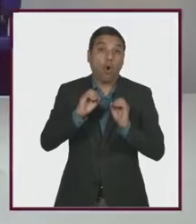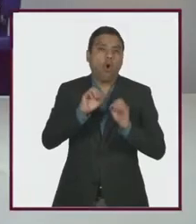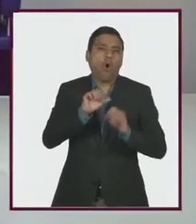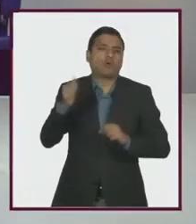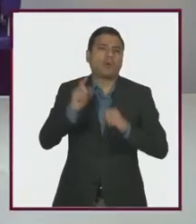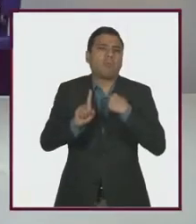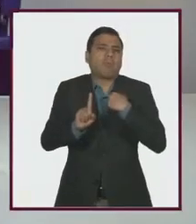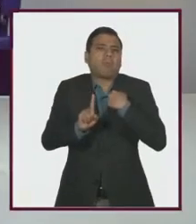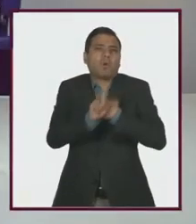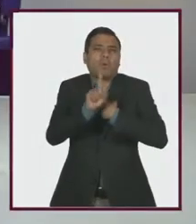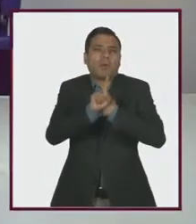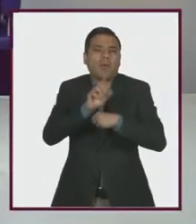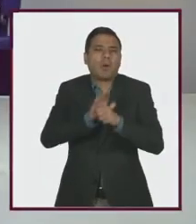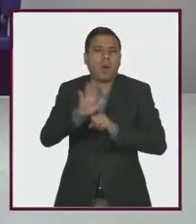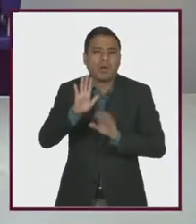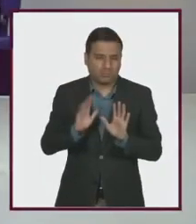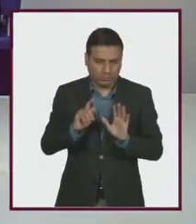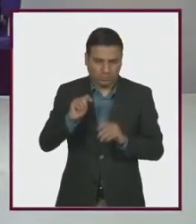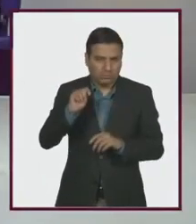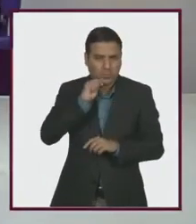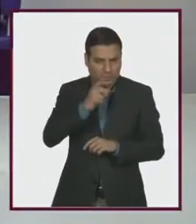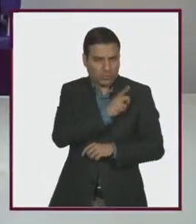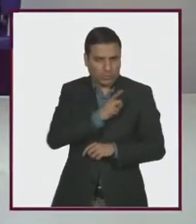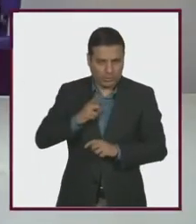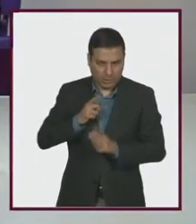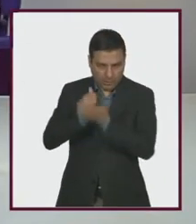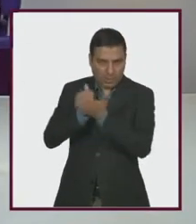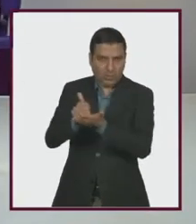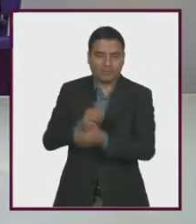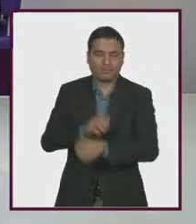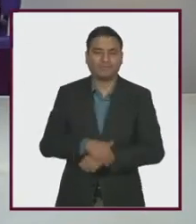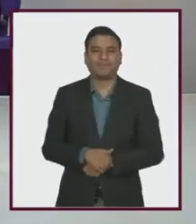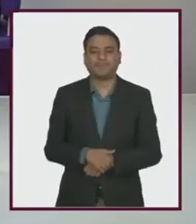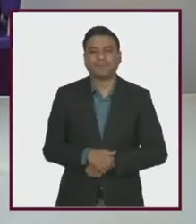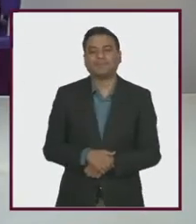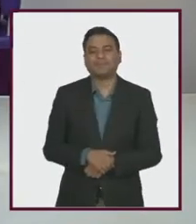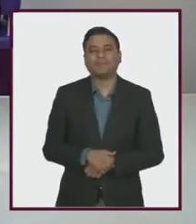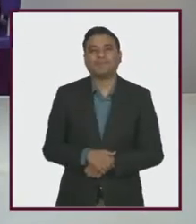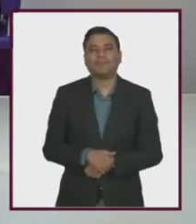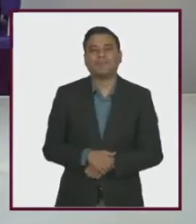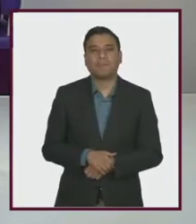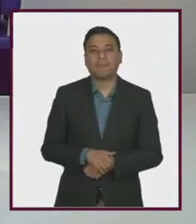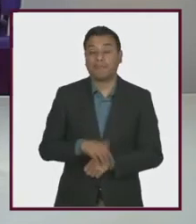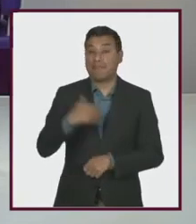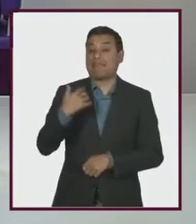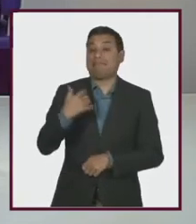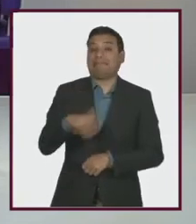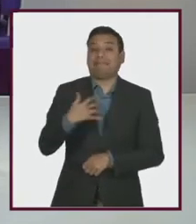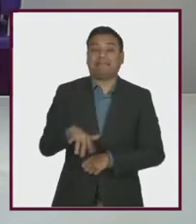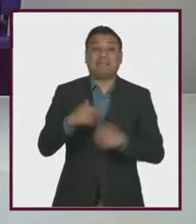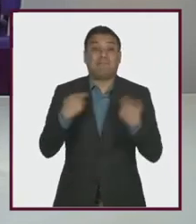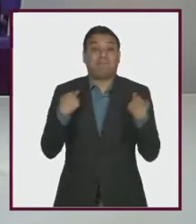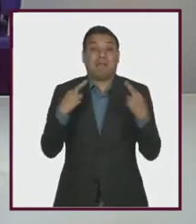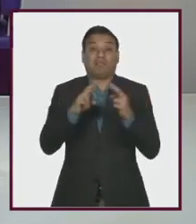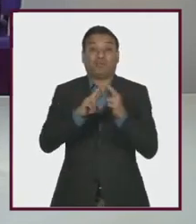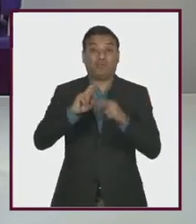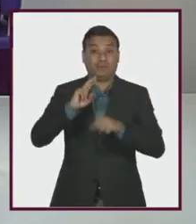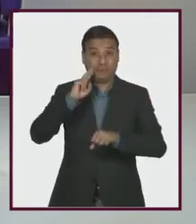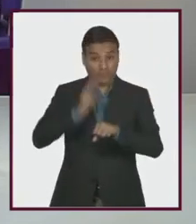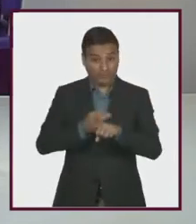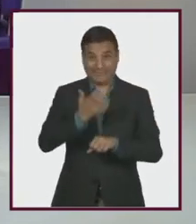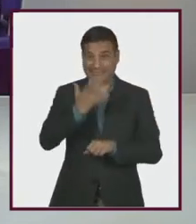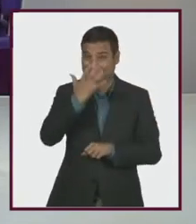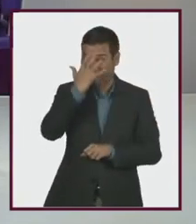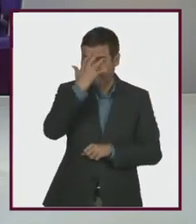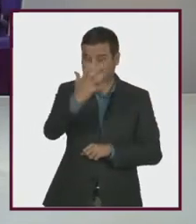dificultades que también vale la pena poder atender. ¿Qué responsabilidad tenemos las y los docentes, doctora? Seguramente